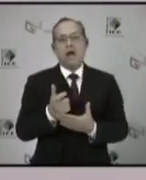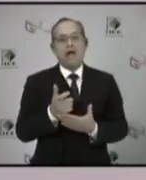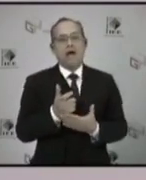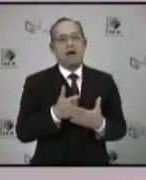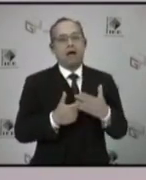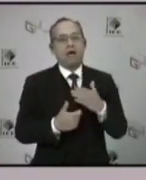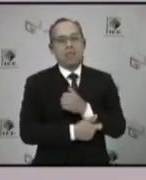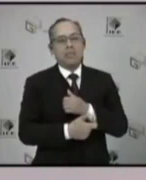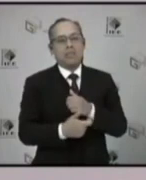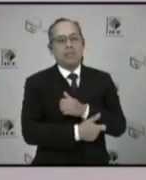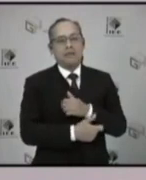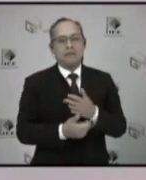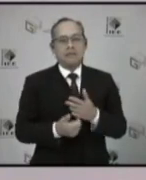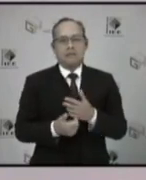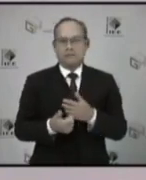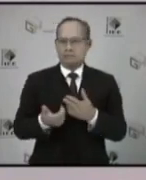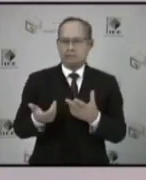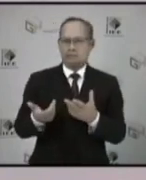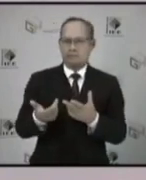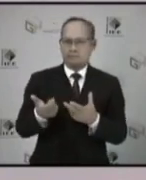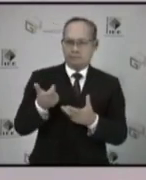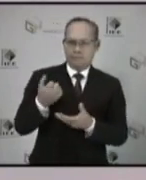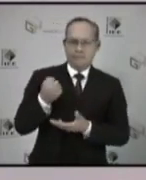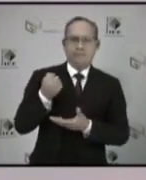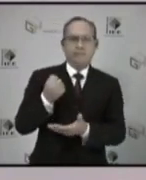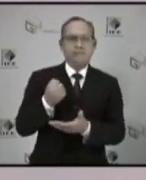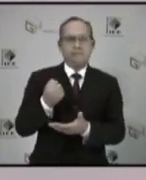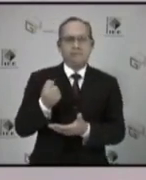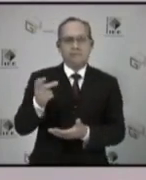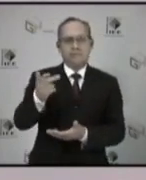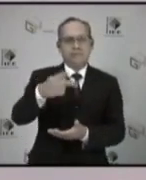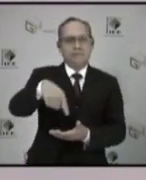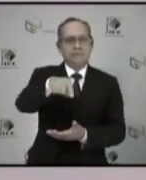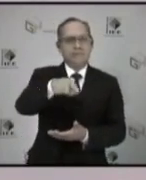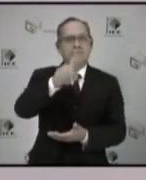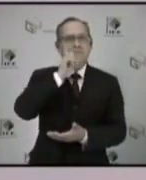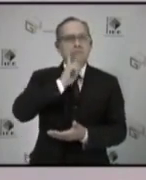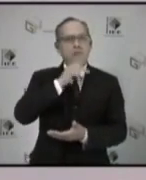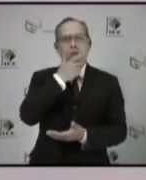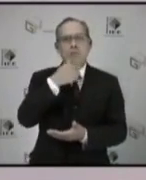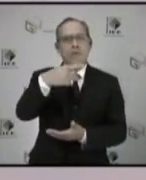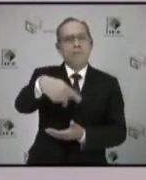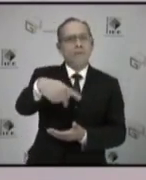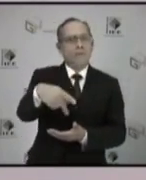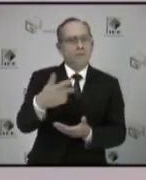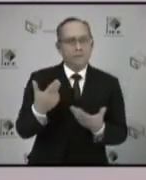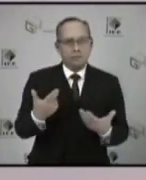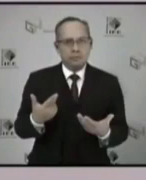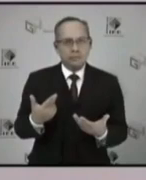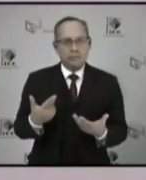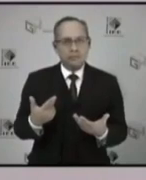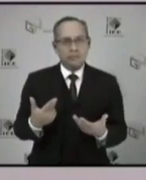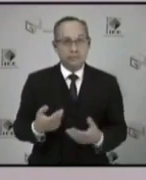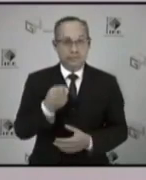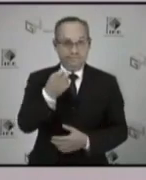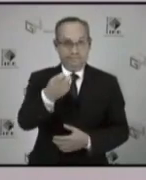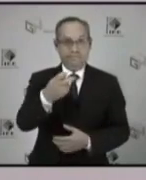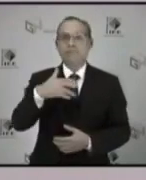públicos, recursos que le pertenecen a las y los hidalguenses. La